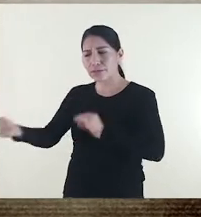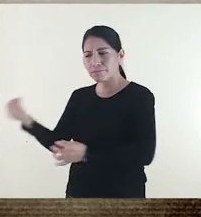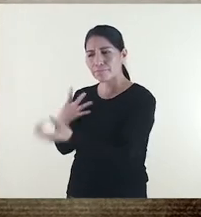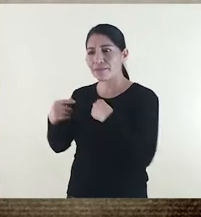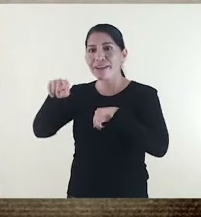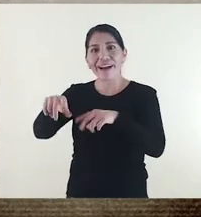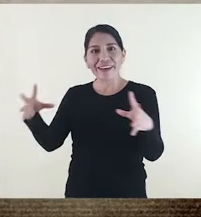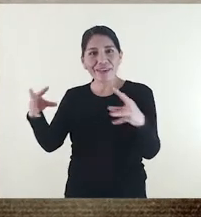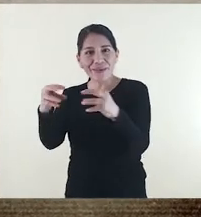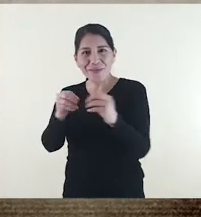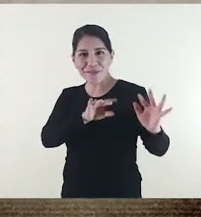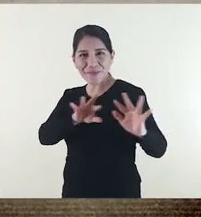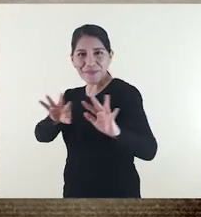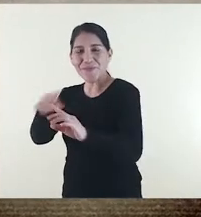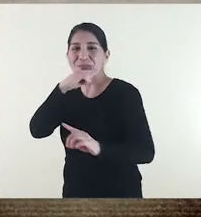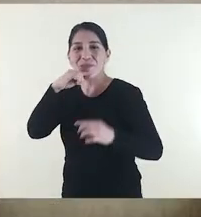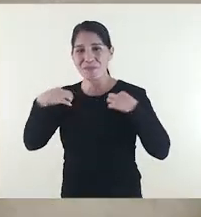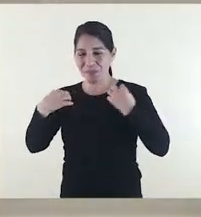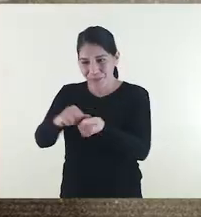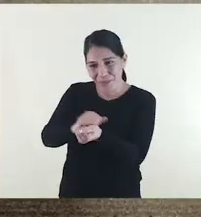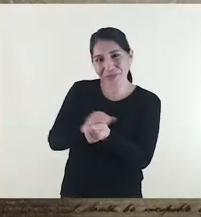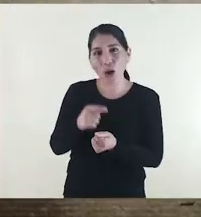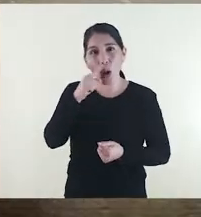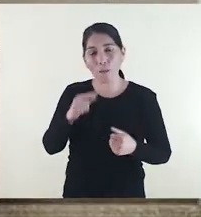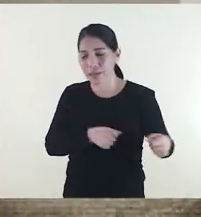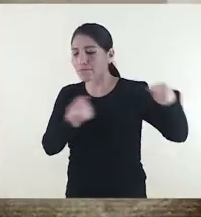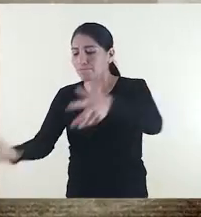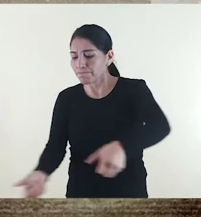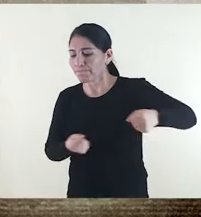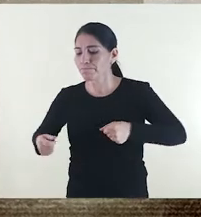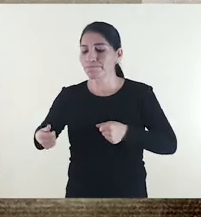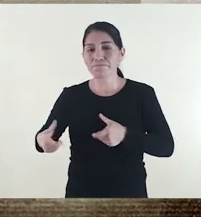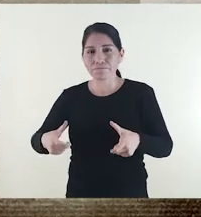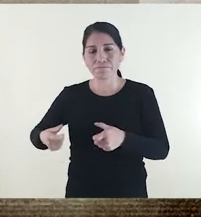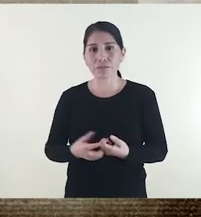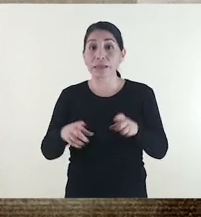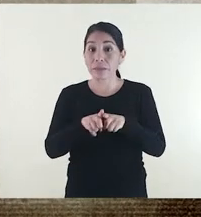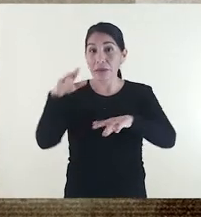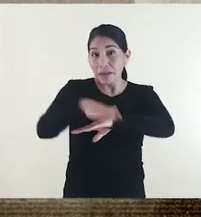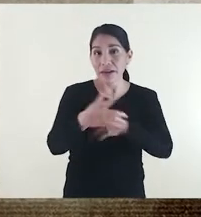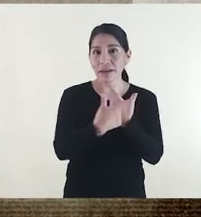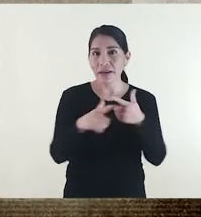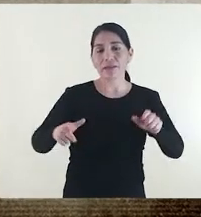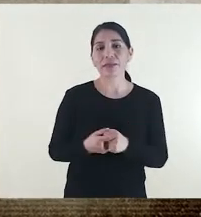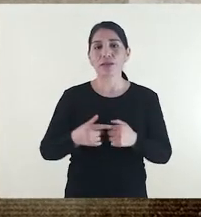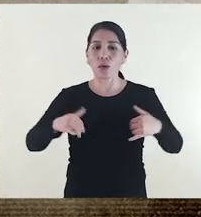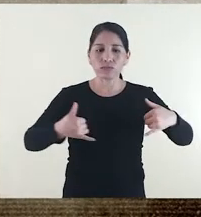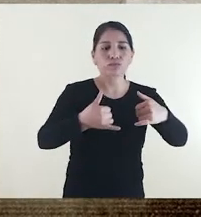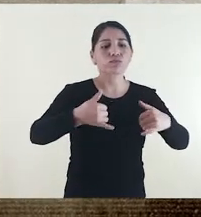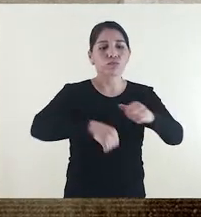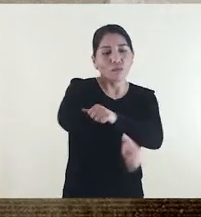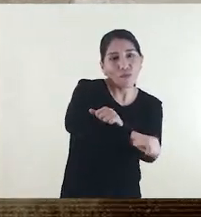las crónicas, pero también reuniones de lavanderas, camaroneros, pardos libres y canchas de fulbito en